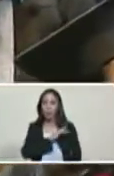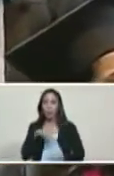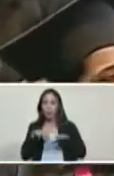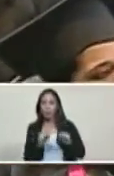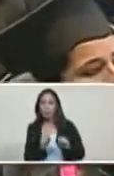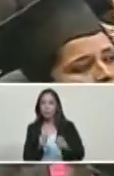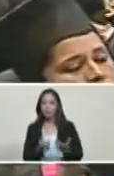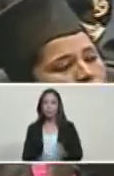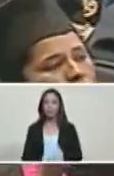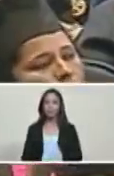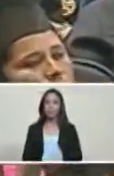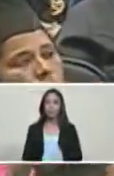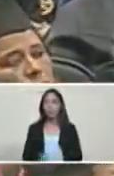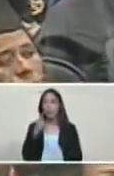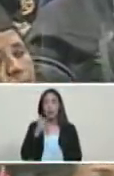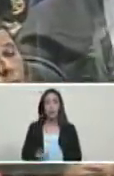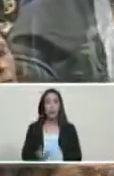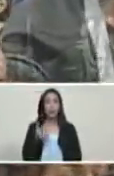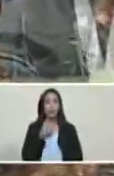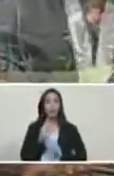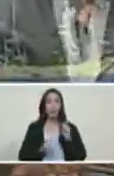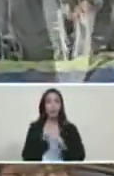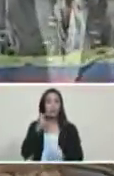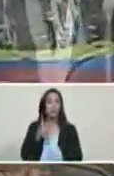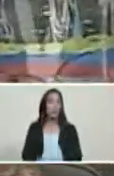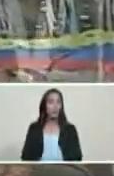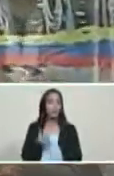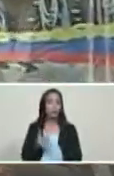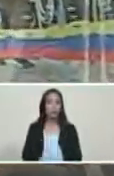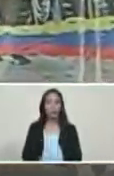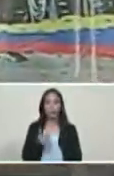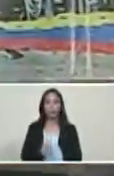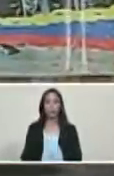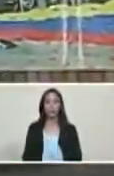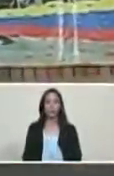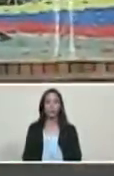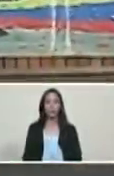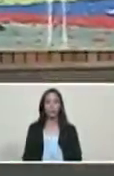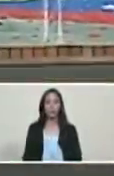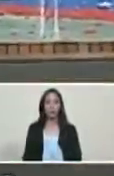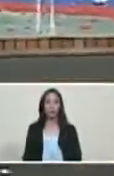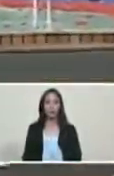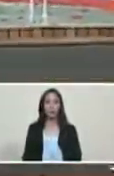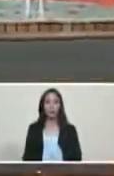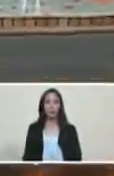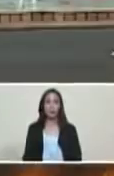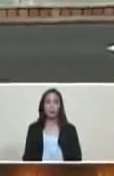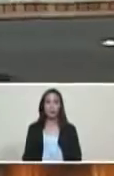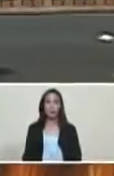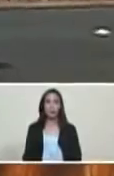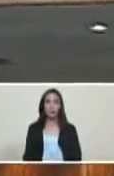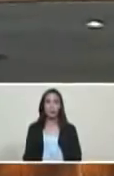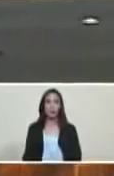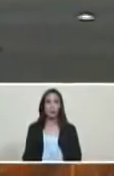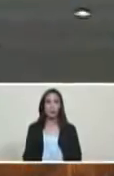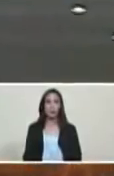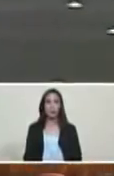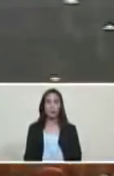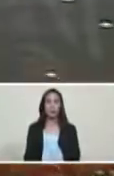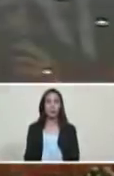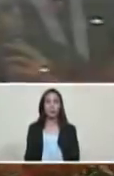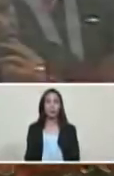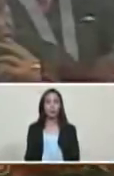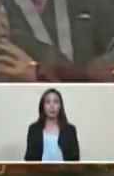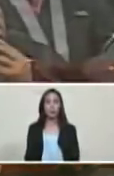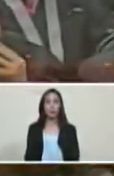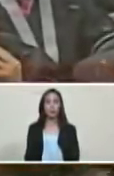Pudiéramos decir el proceso más importante que cualquier generación haya vivido en 200 años fue el proceso